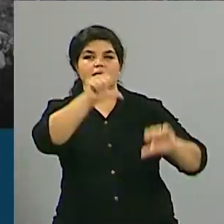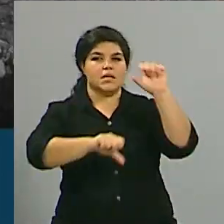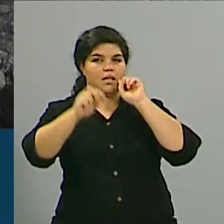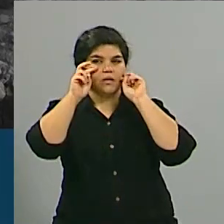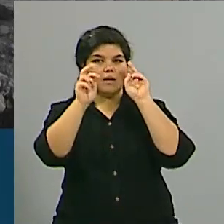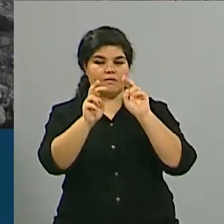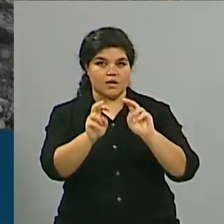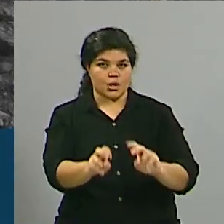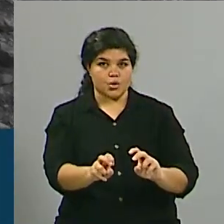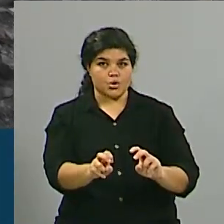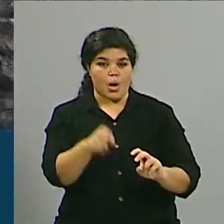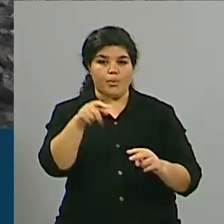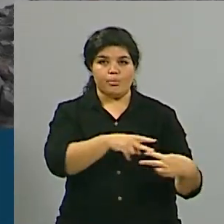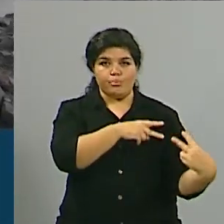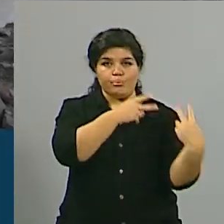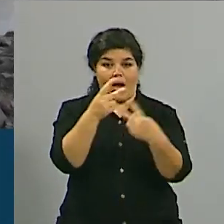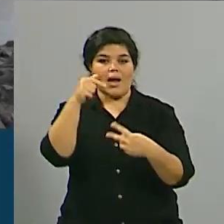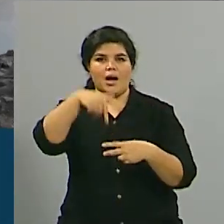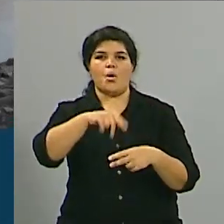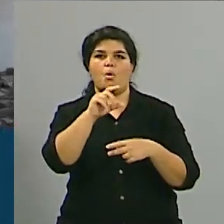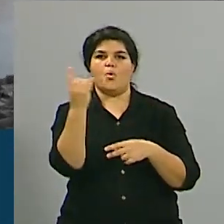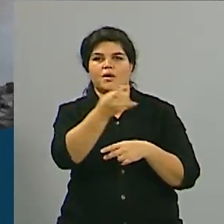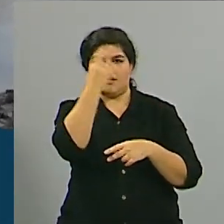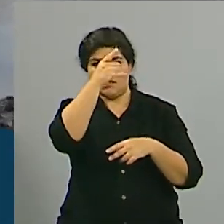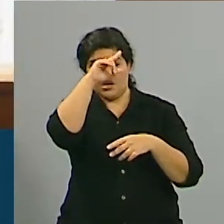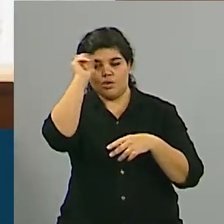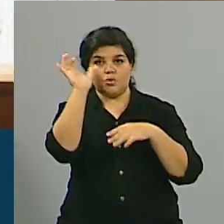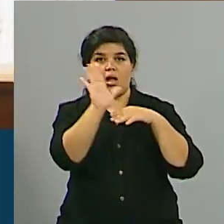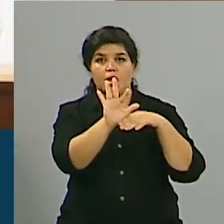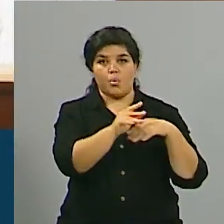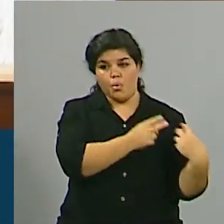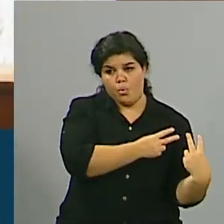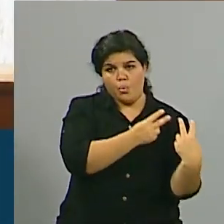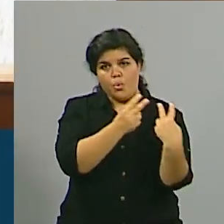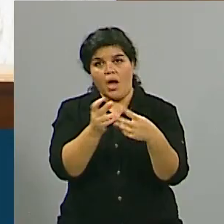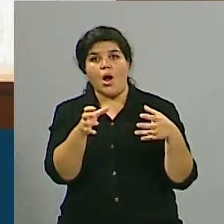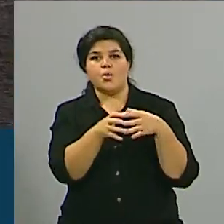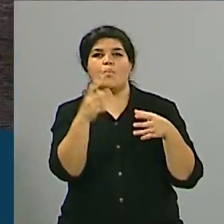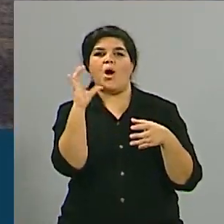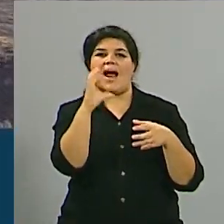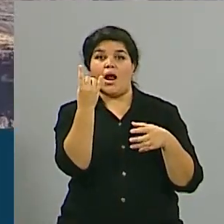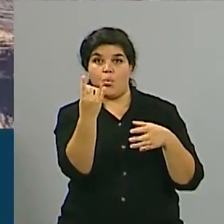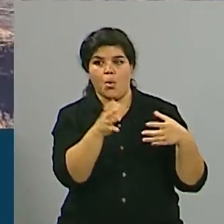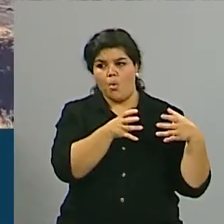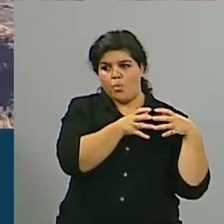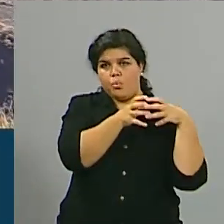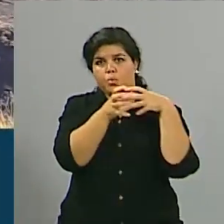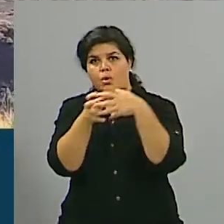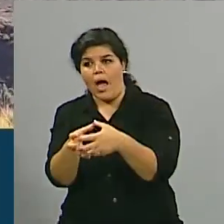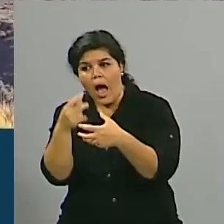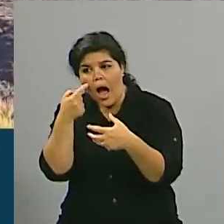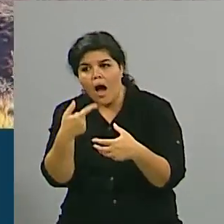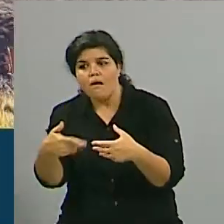que se trasladaron desde la Universidad Nacional de Cuyo con un equipo de Señal U para llevar adelante este trabajo. Bueno, todo esto se va a